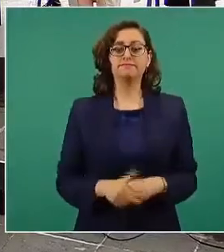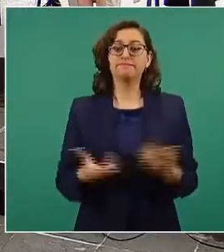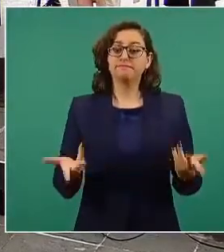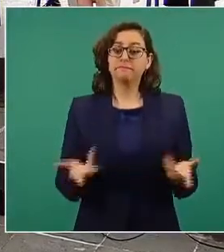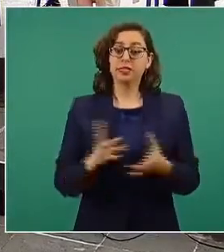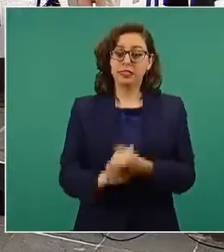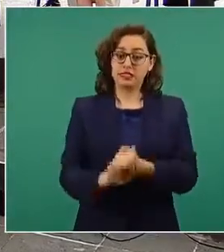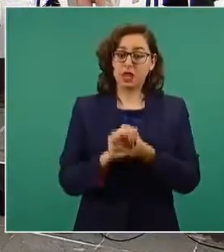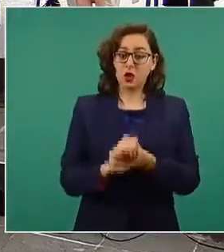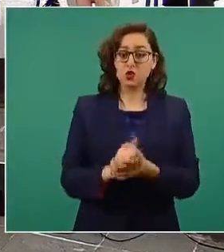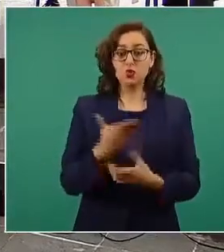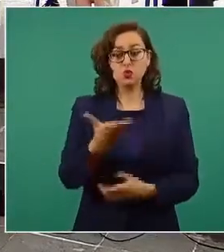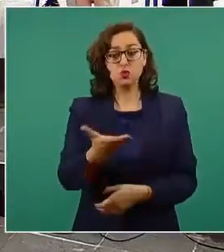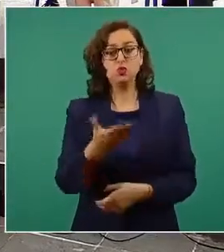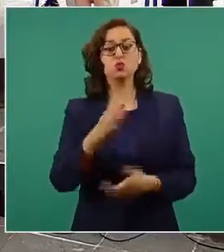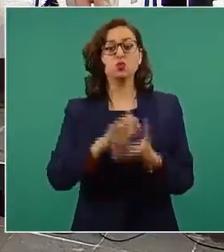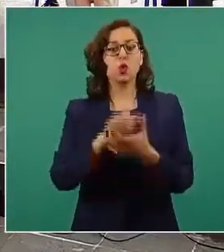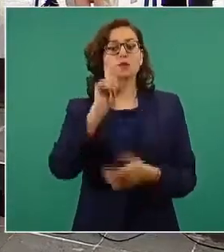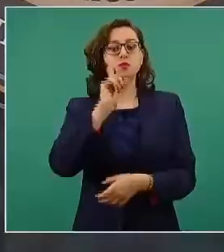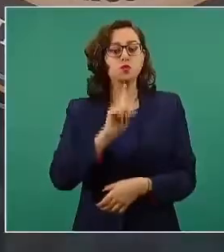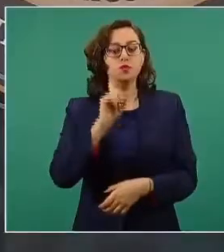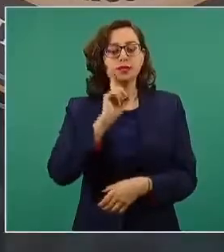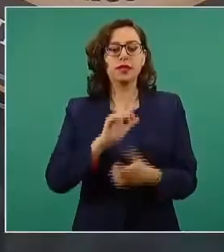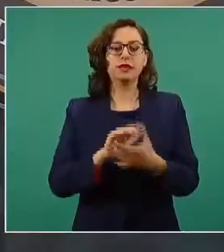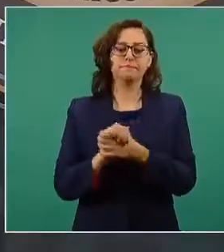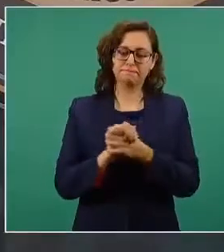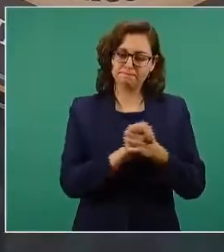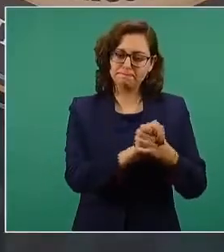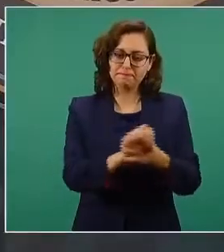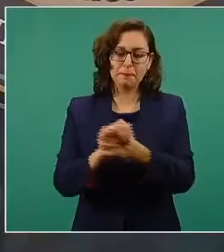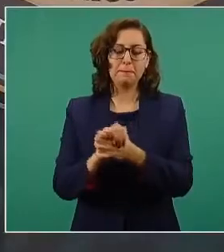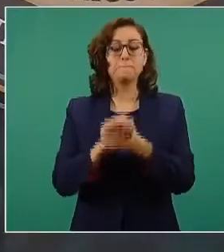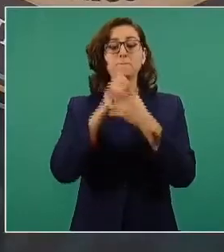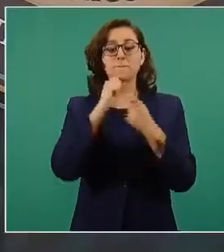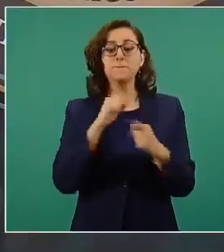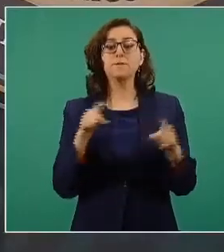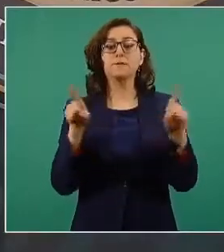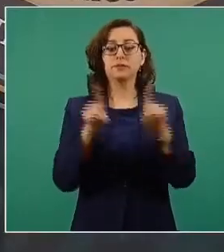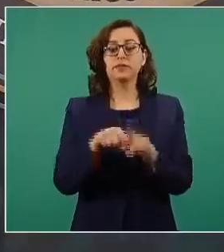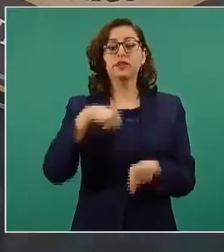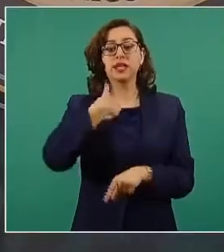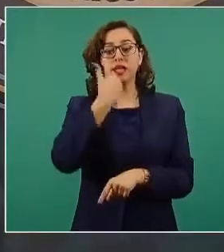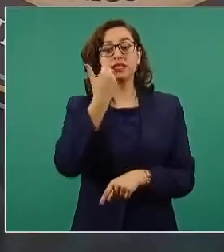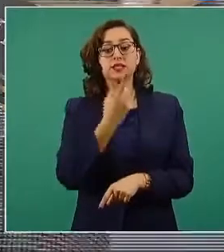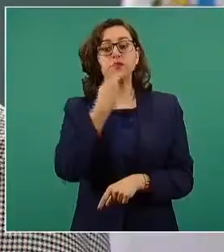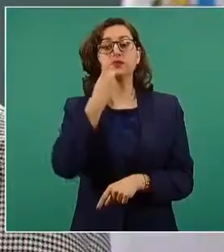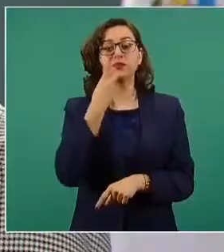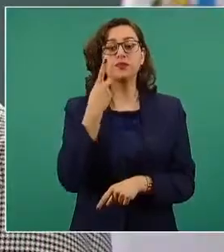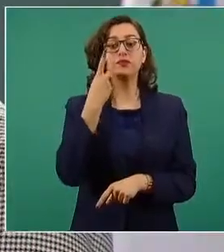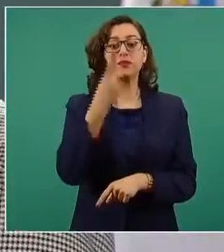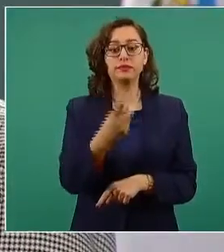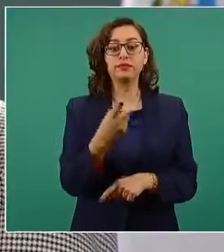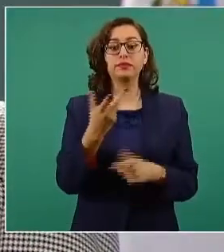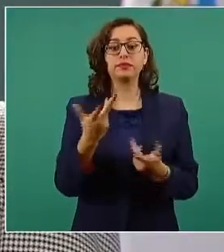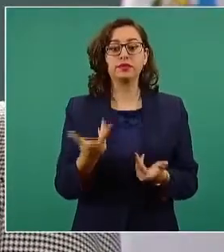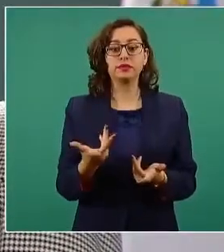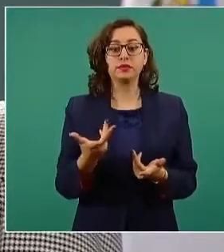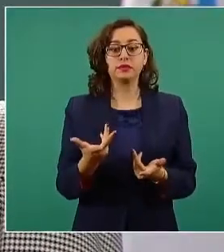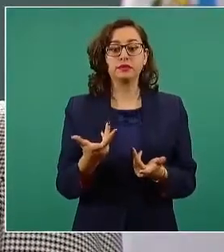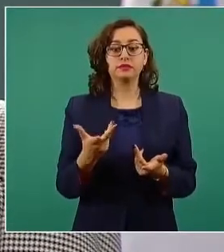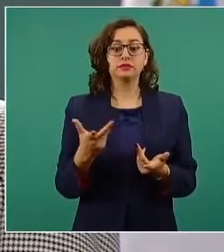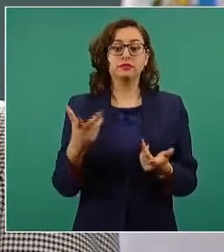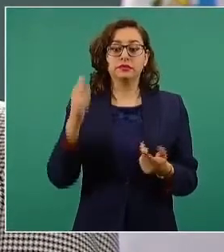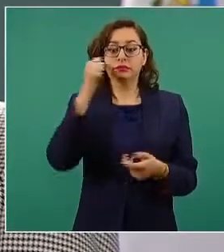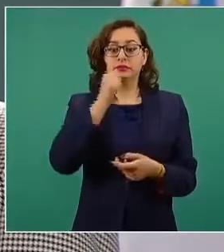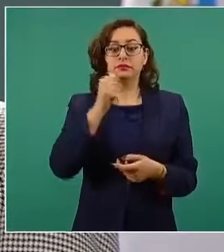decir que quien tiene el liderazgo o ya ha tenido el liderazgo de gobiernos